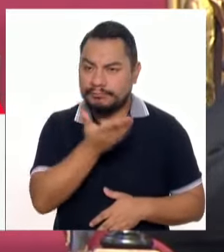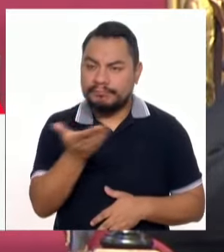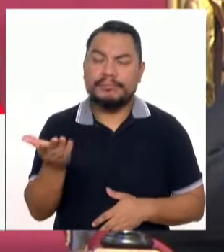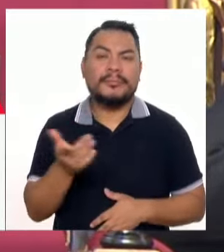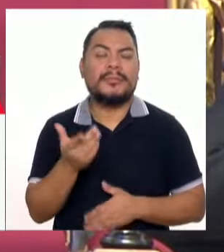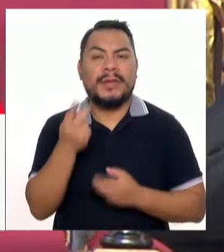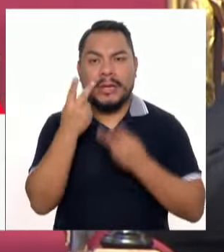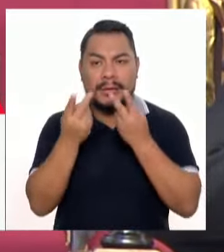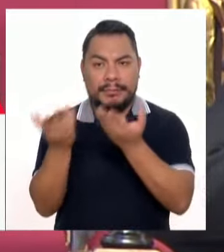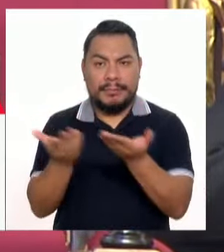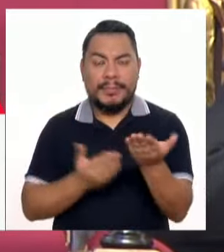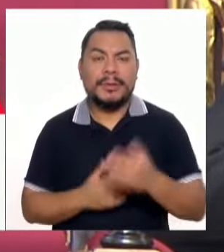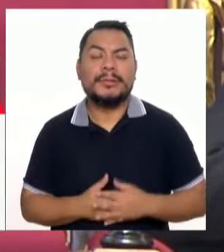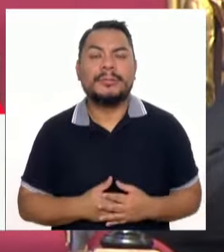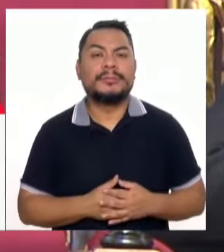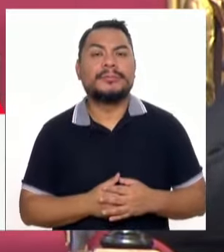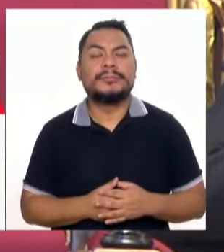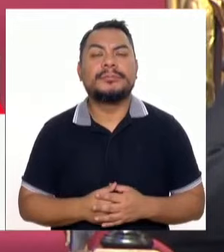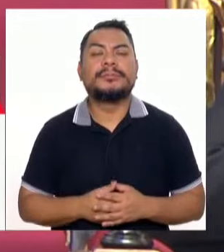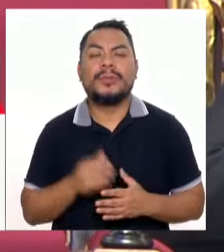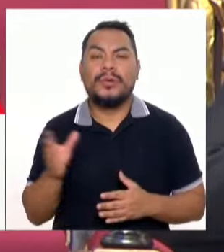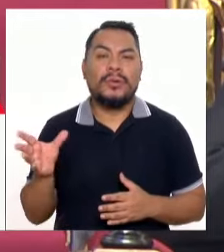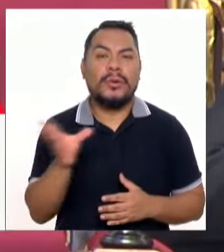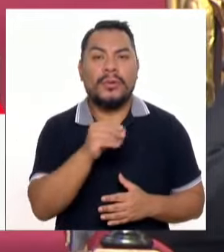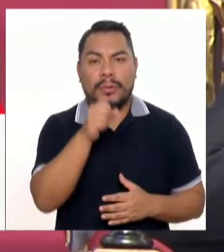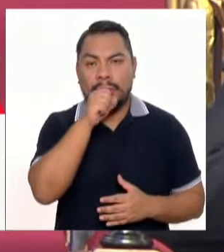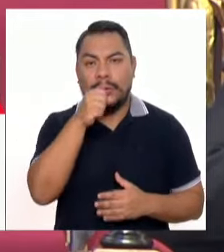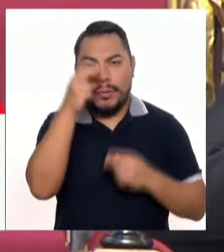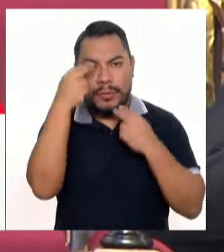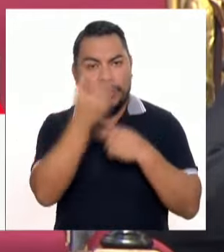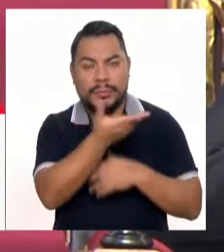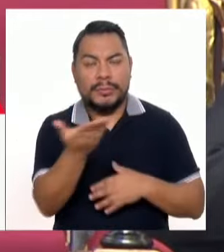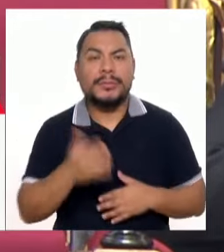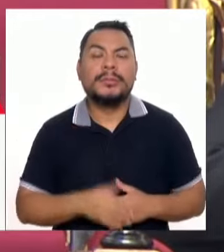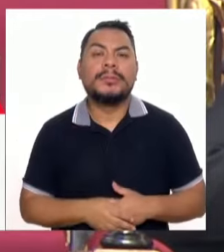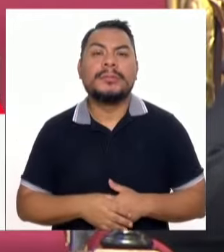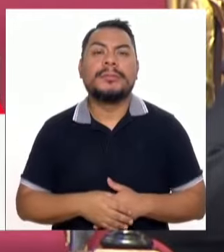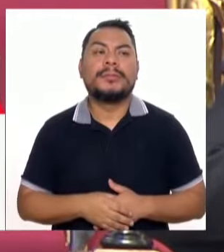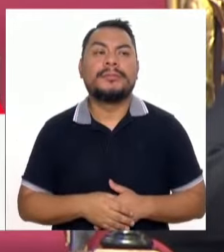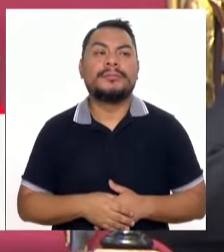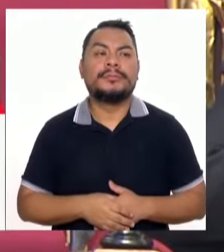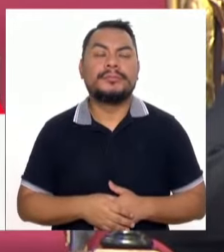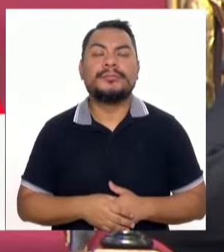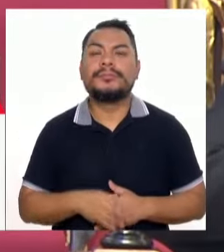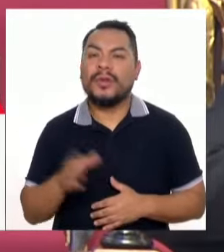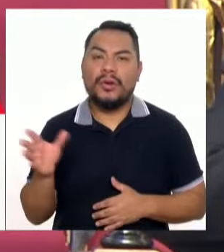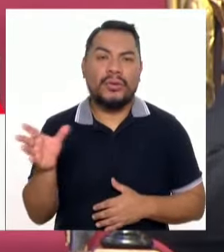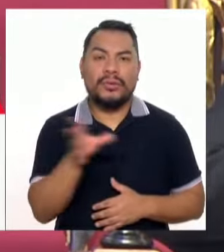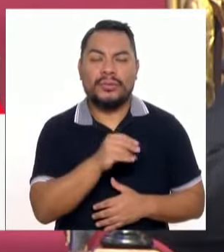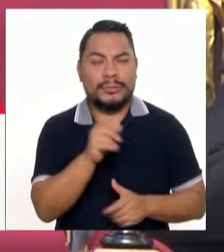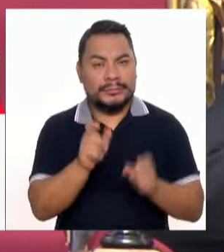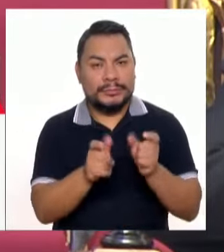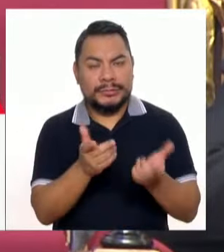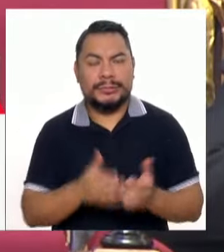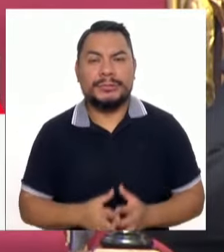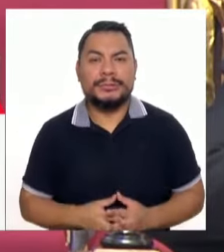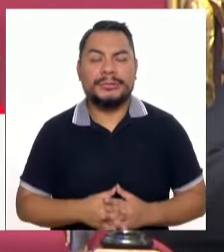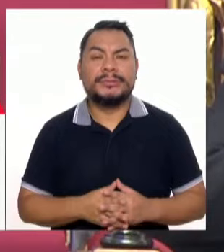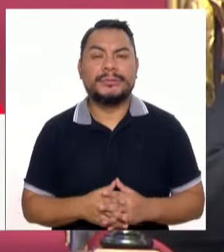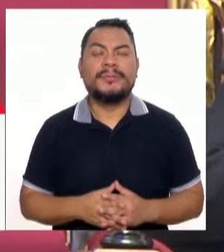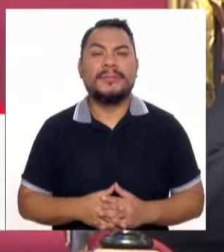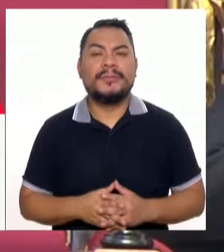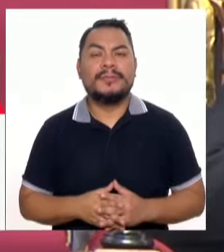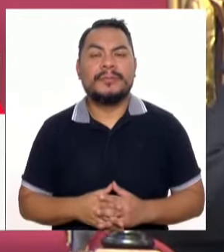invitados, señoras y señores de la prensa, señoras y señores,